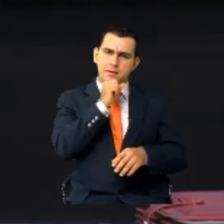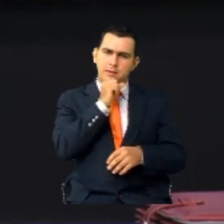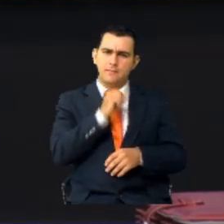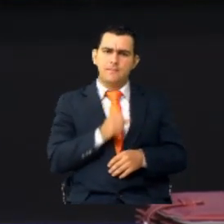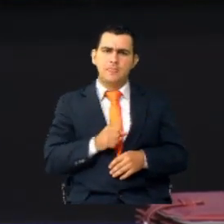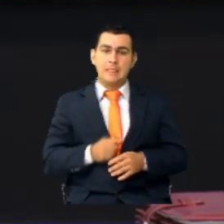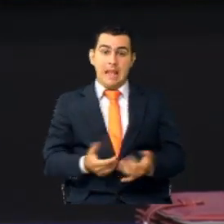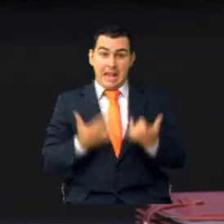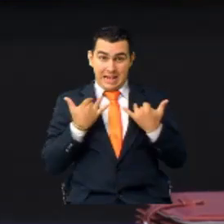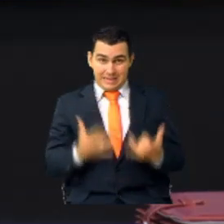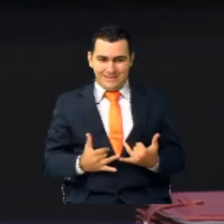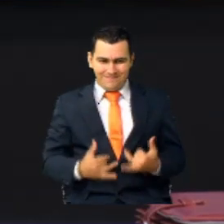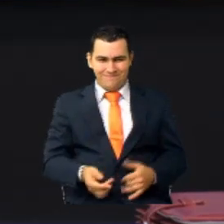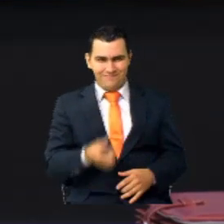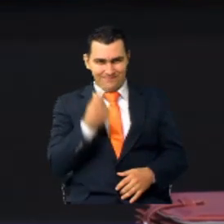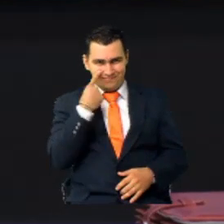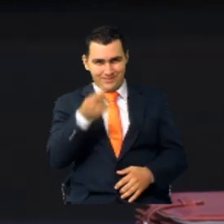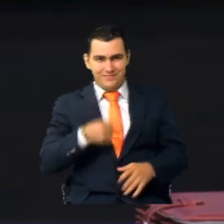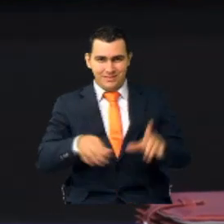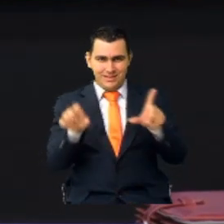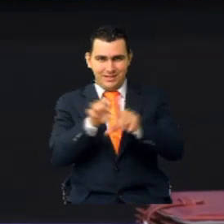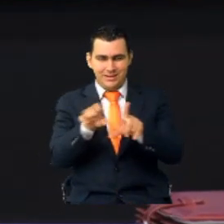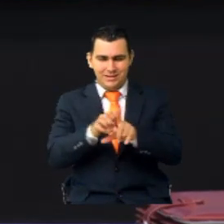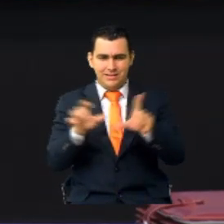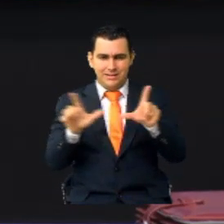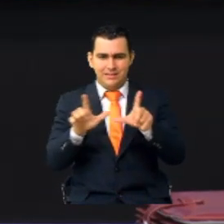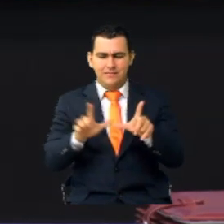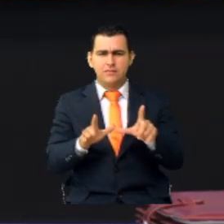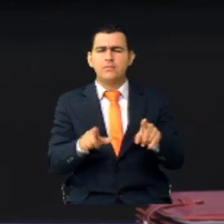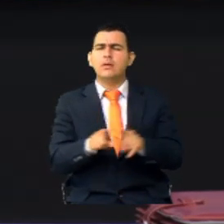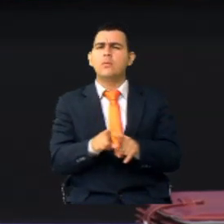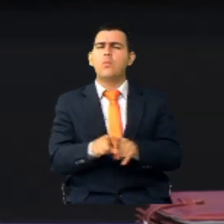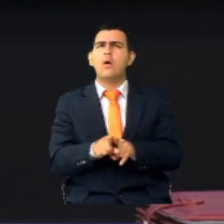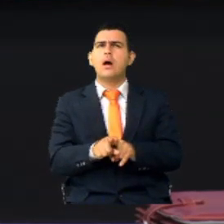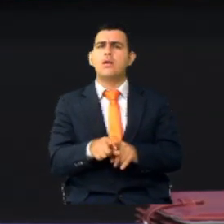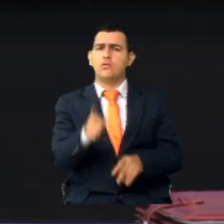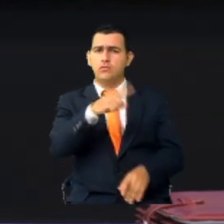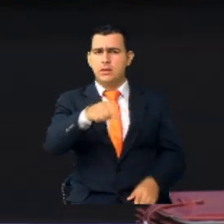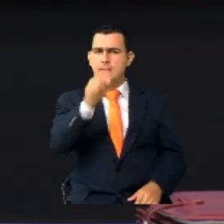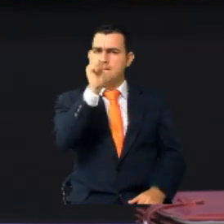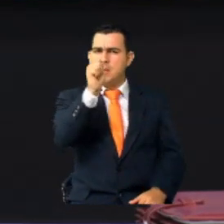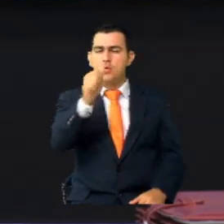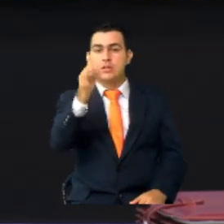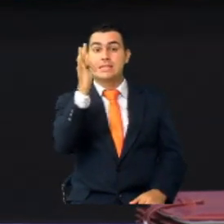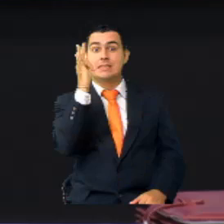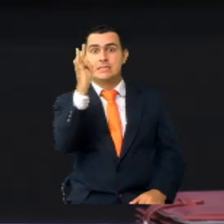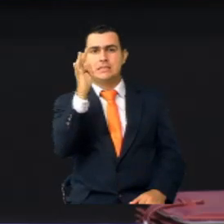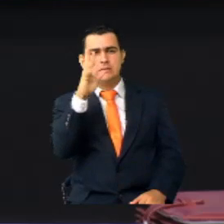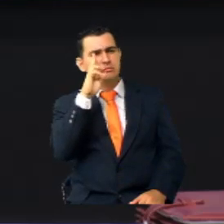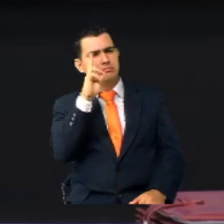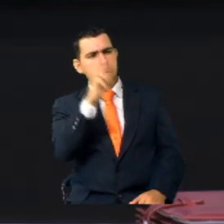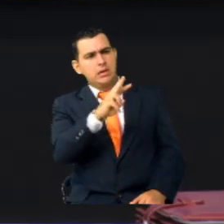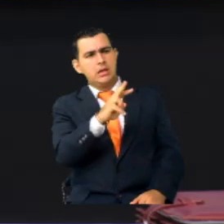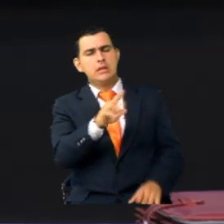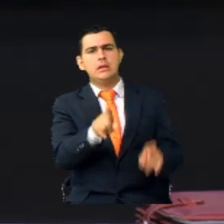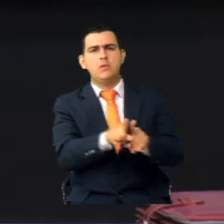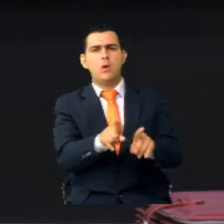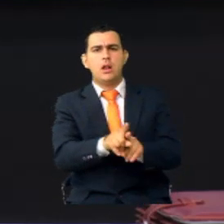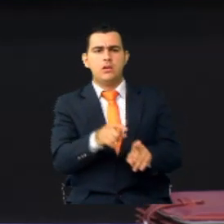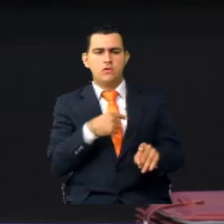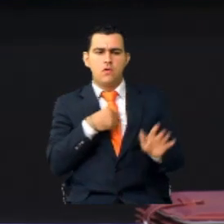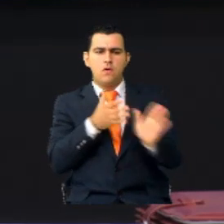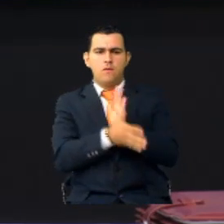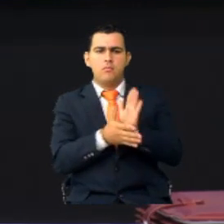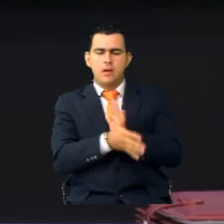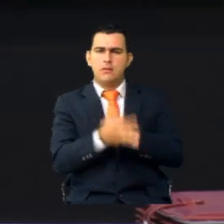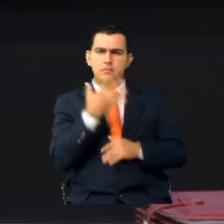canal Telepetróleo, también Enlace Televisión, han sido testigos de que hice un hombre que mis palabras las he corroborado con hechos. Lo